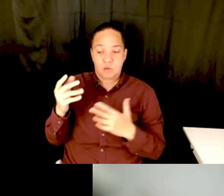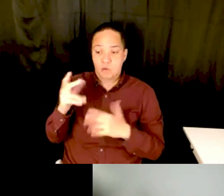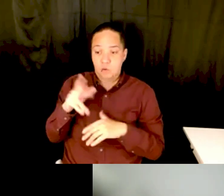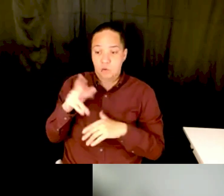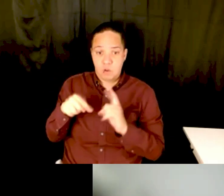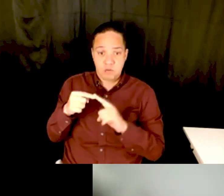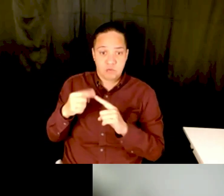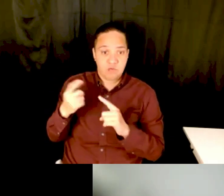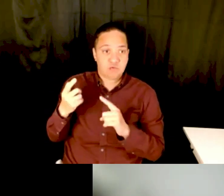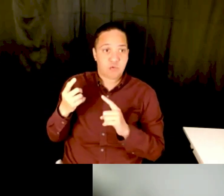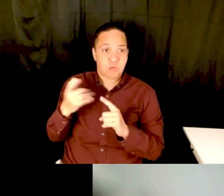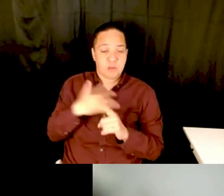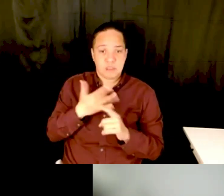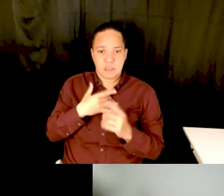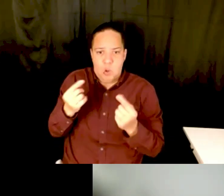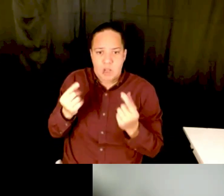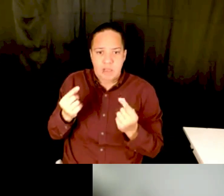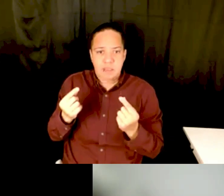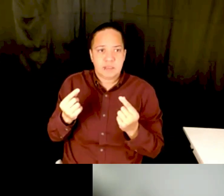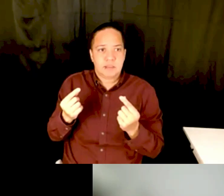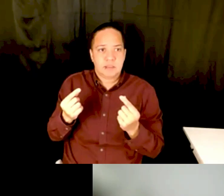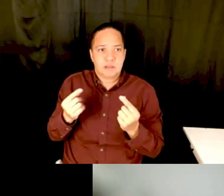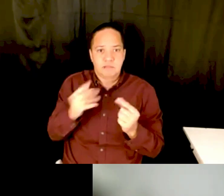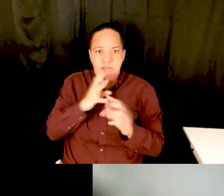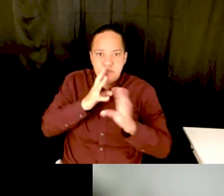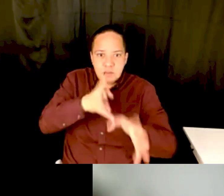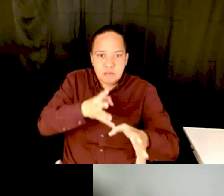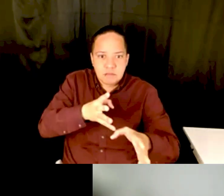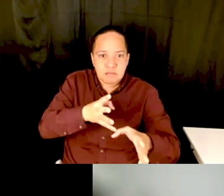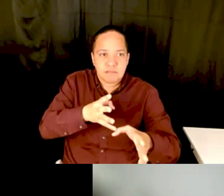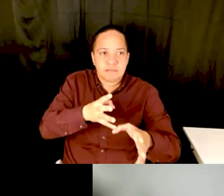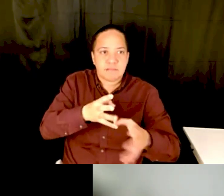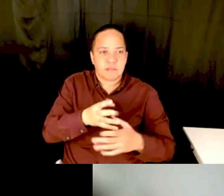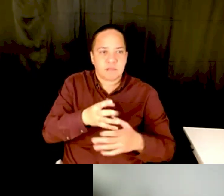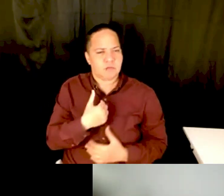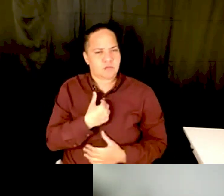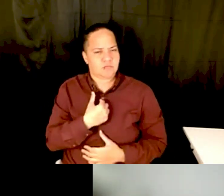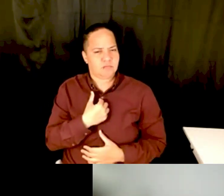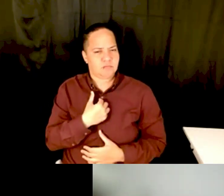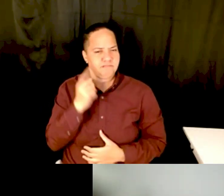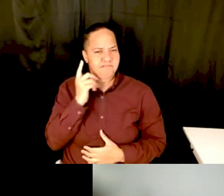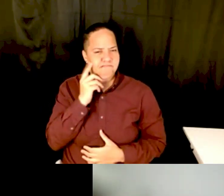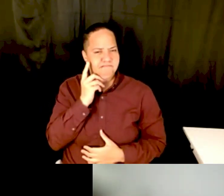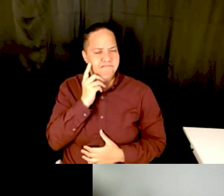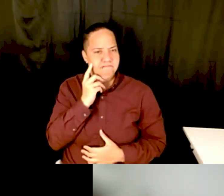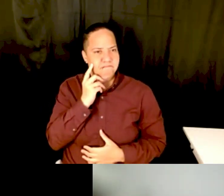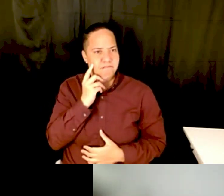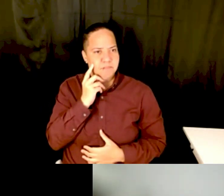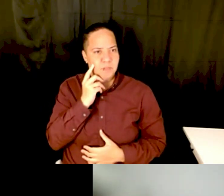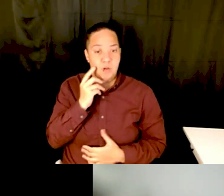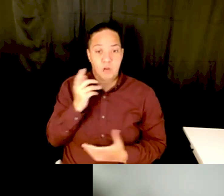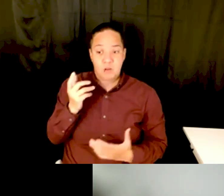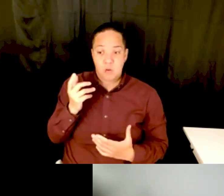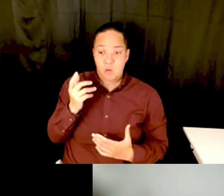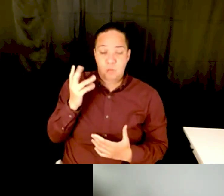estoy así, lo que hago es que vomito. Y yo me quedé como, no, porque es